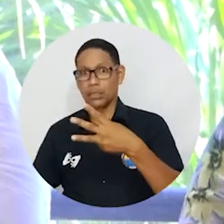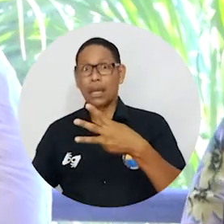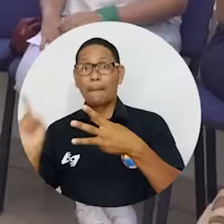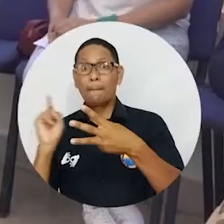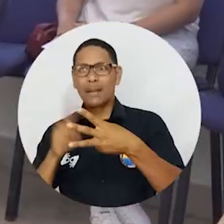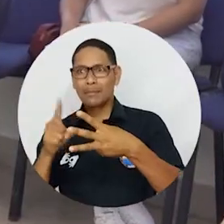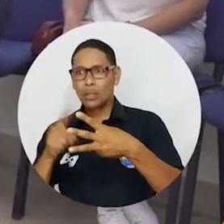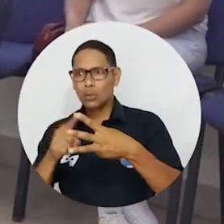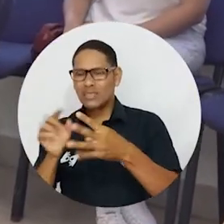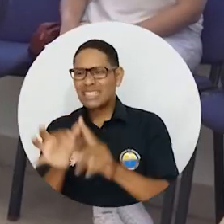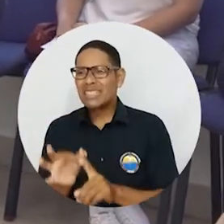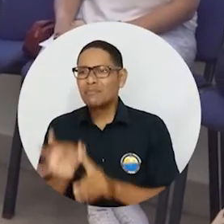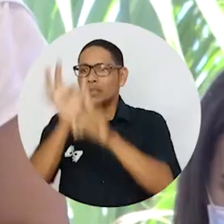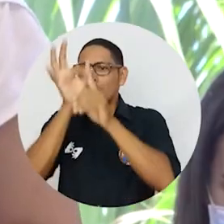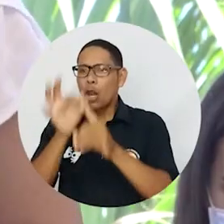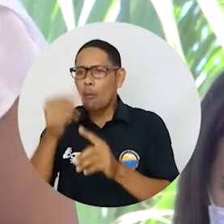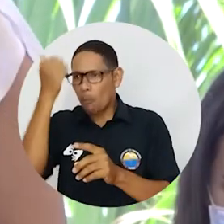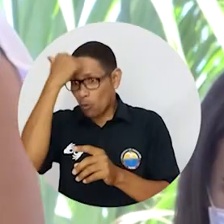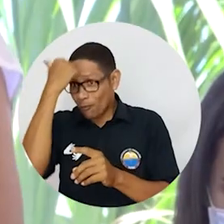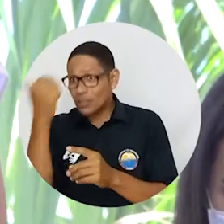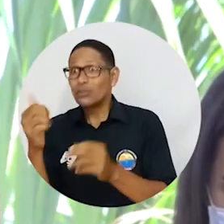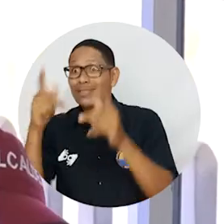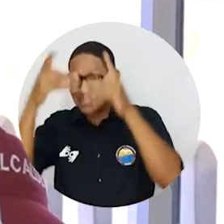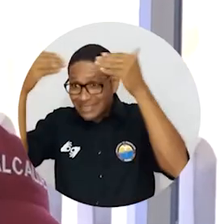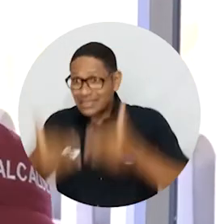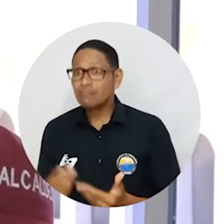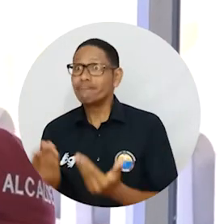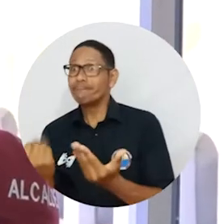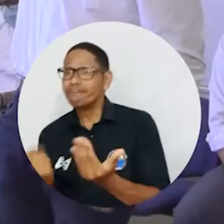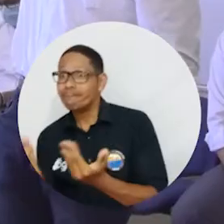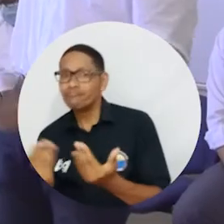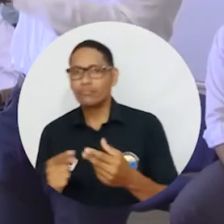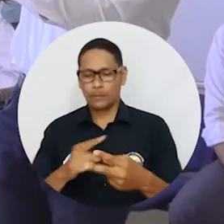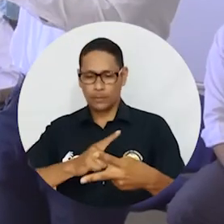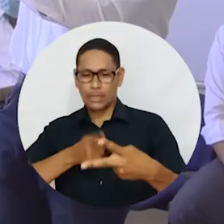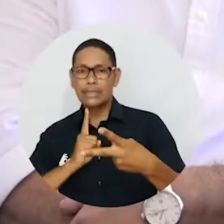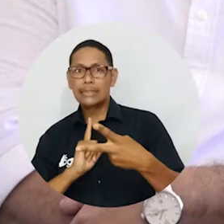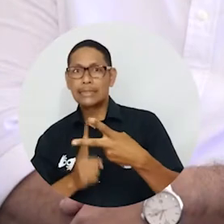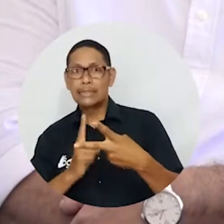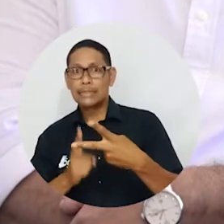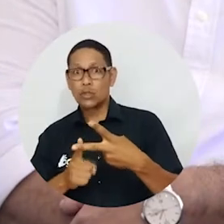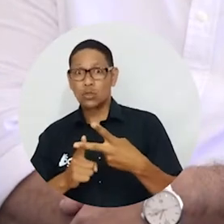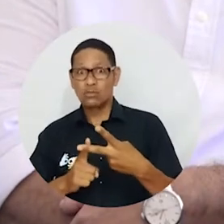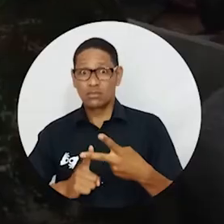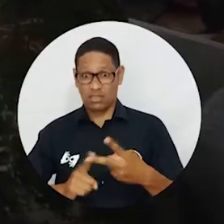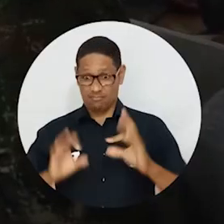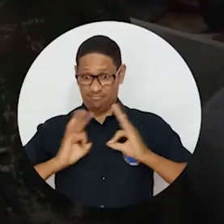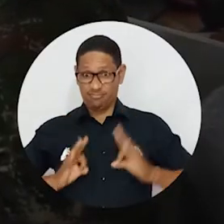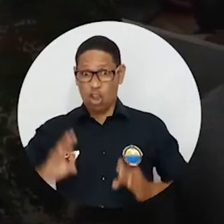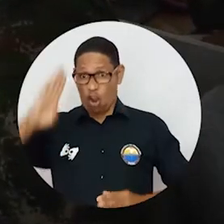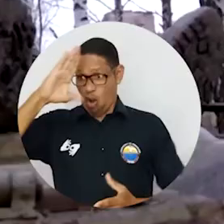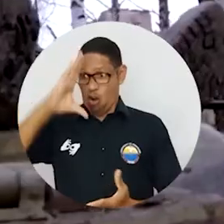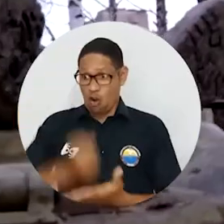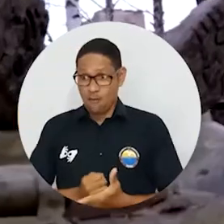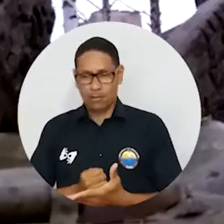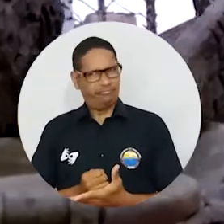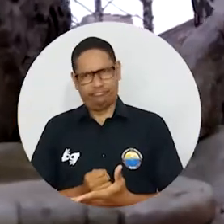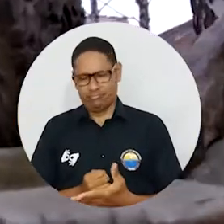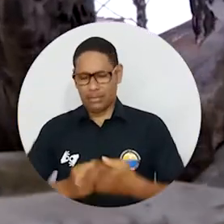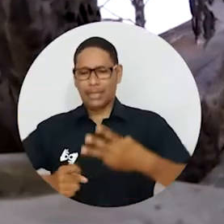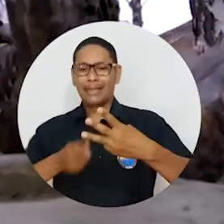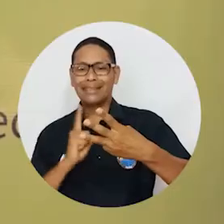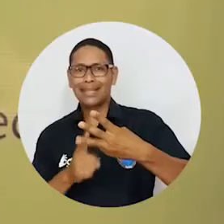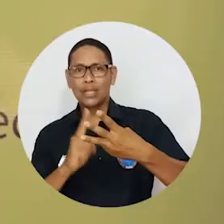línea especial de convocatoria docente solo para licenciados en condición de discapacidad. Segundo, eliminar el servicio militar obligatorio.